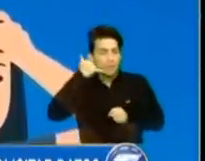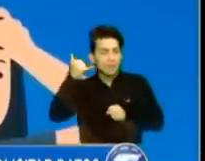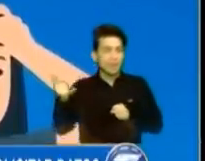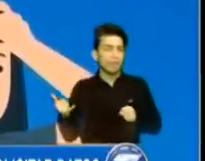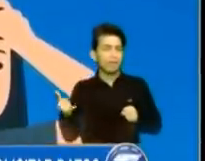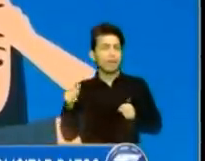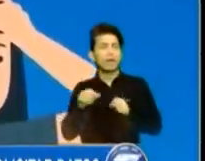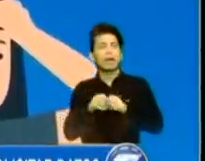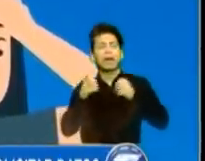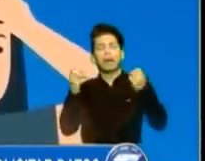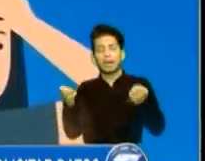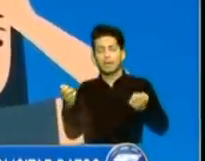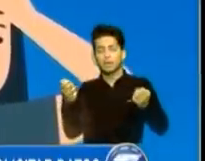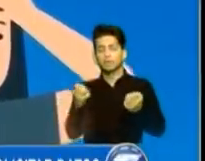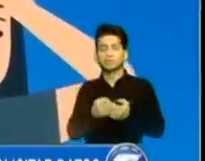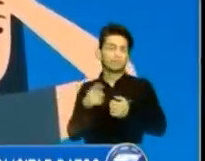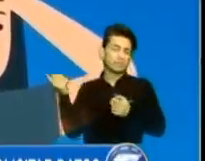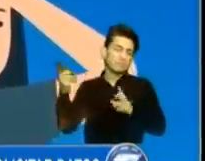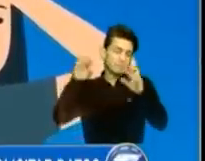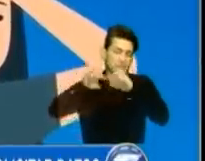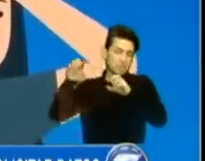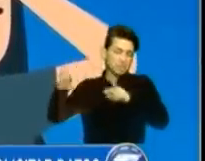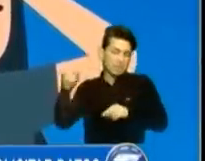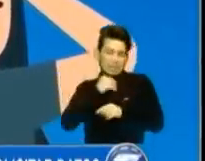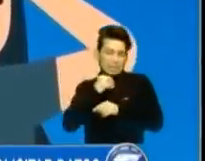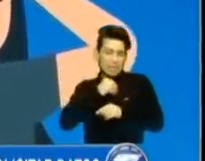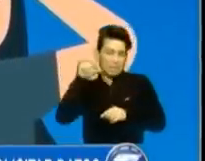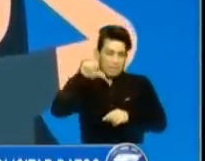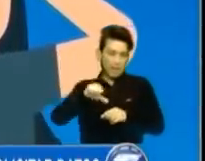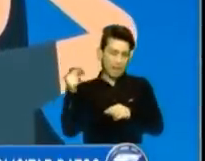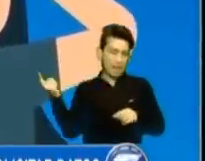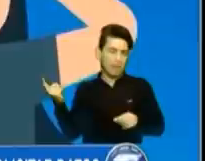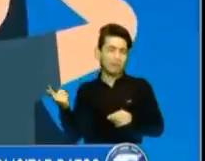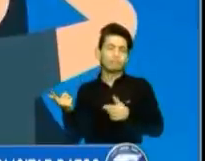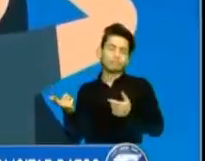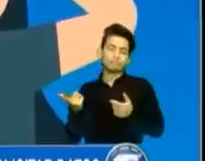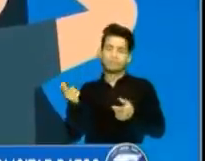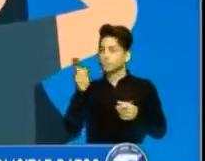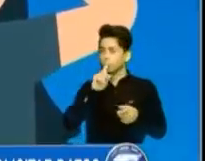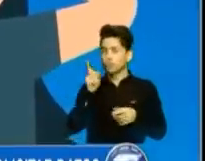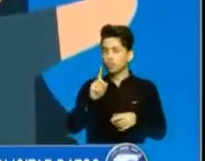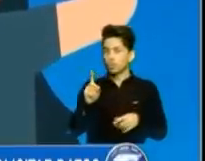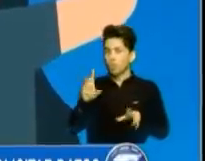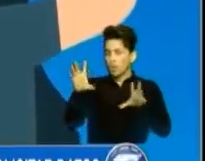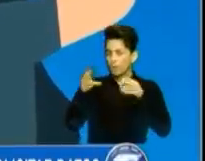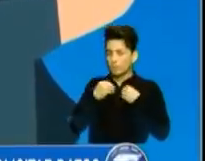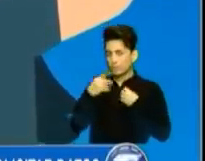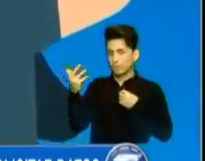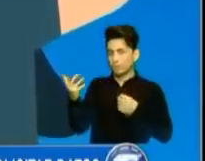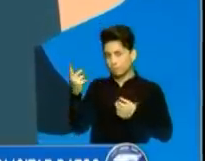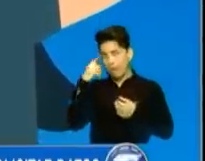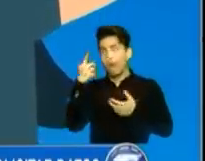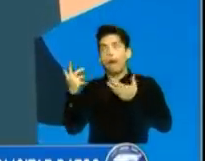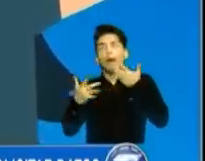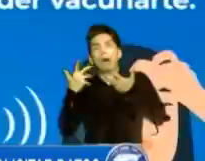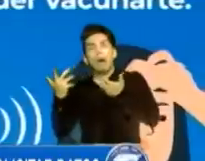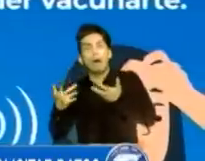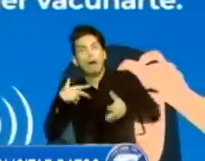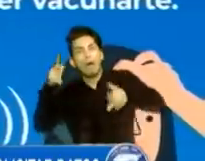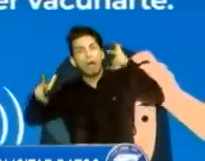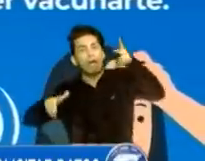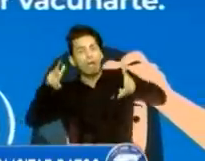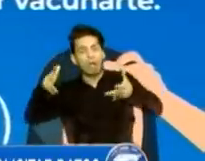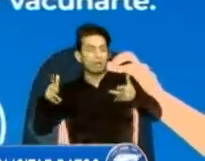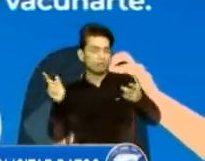gente con mala intención que está haciendo esto, y definitivamente no hay que dejarse llevar por que